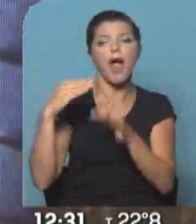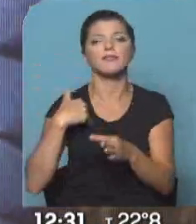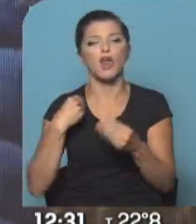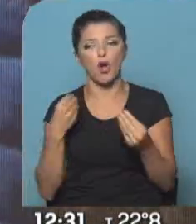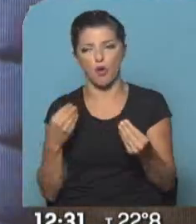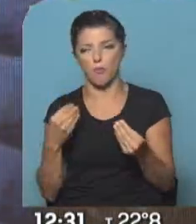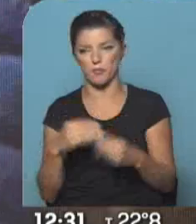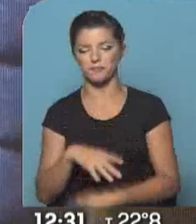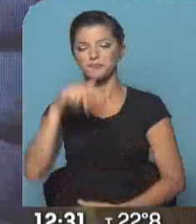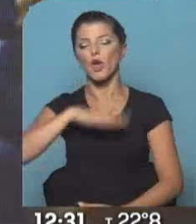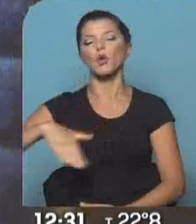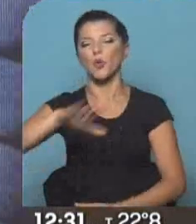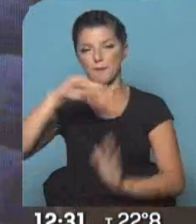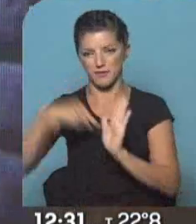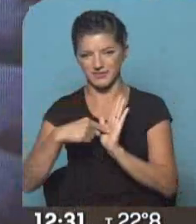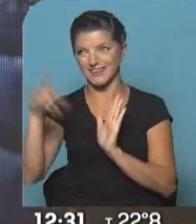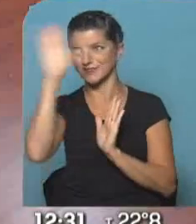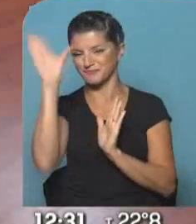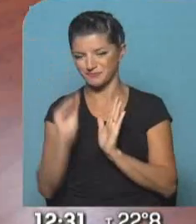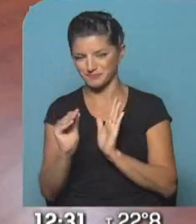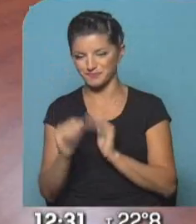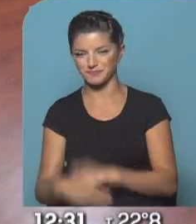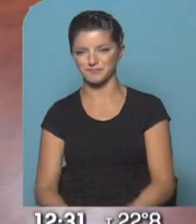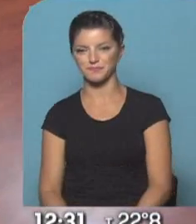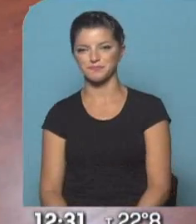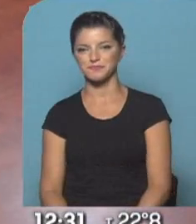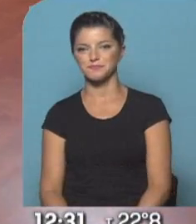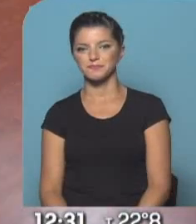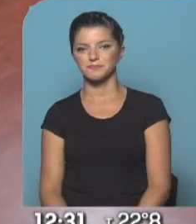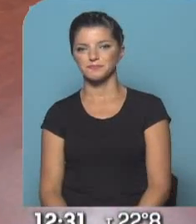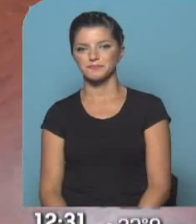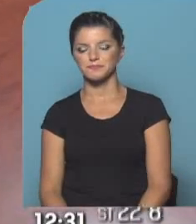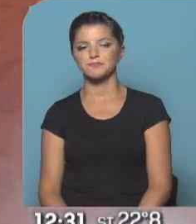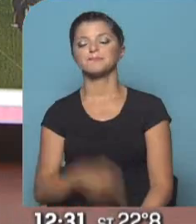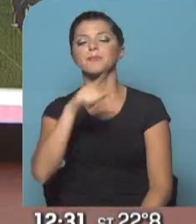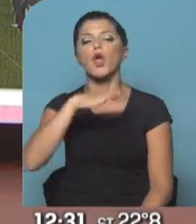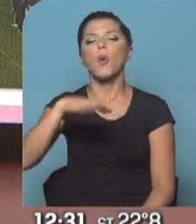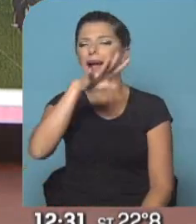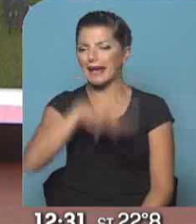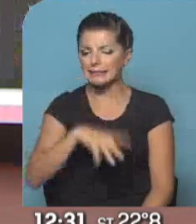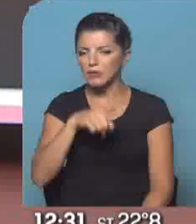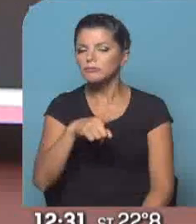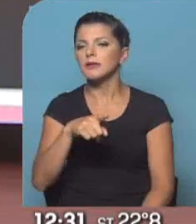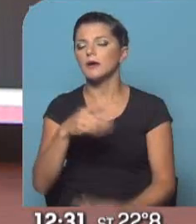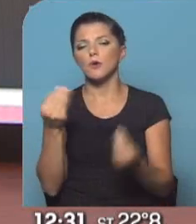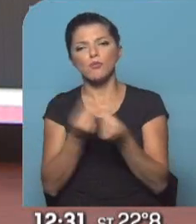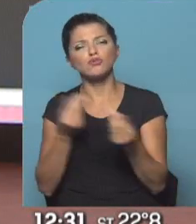nosotros, desde Buenos Aires y para todo el país. El conflicto catalán rehabilitó una serie de